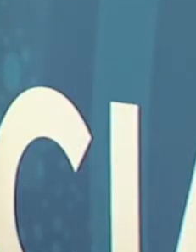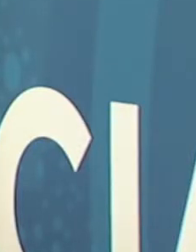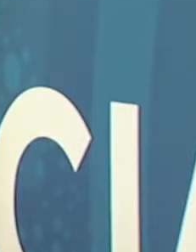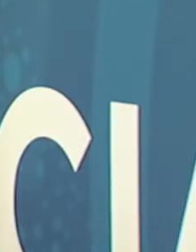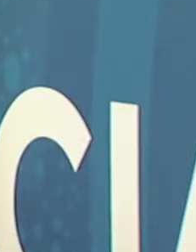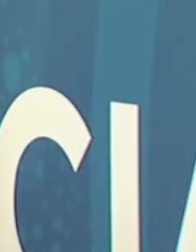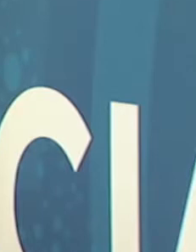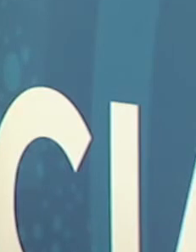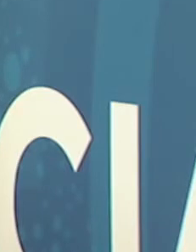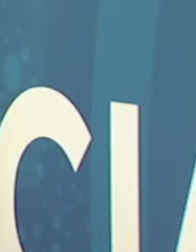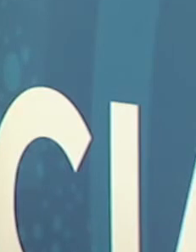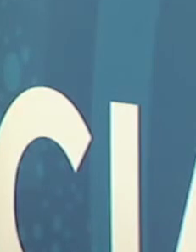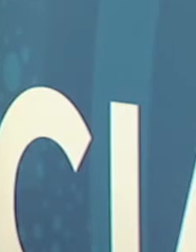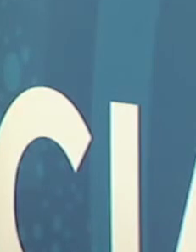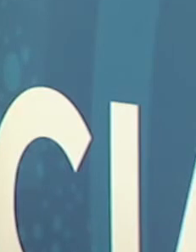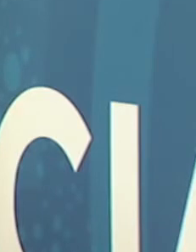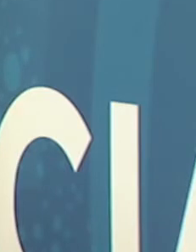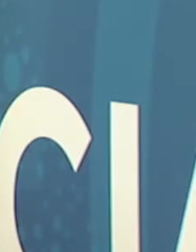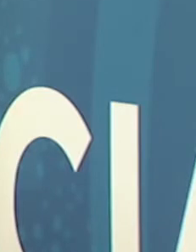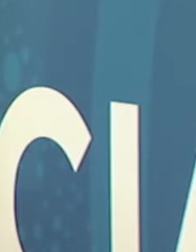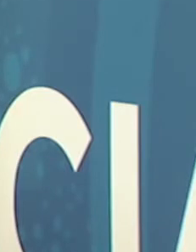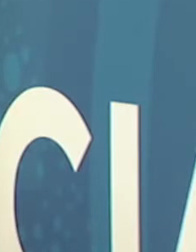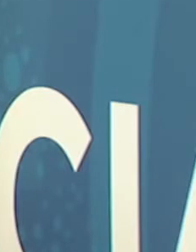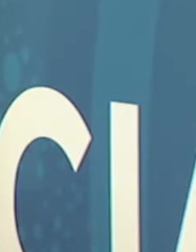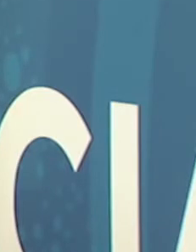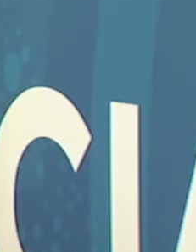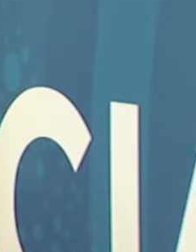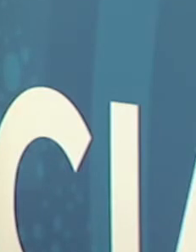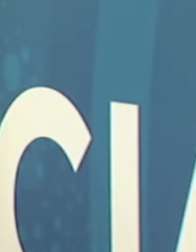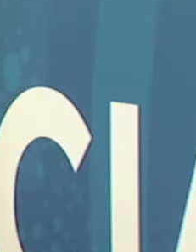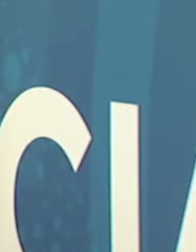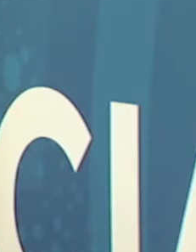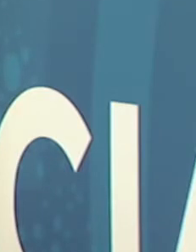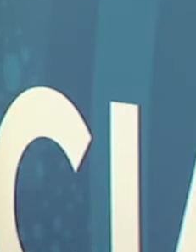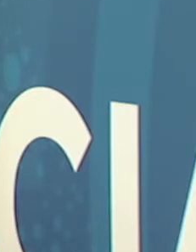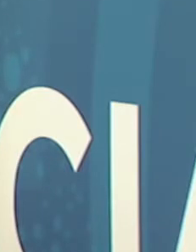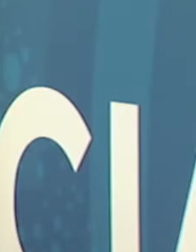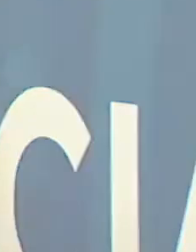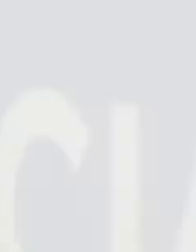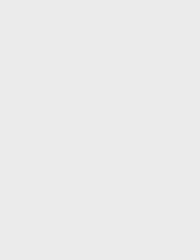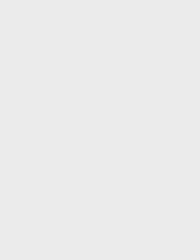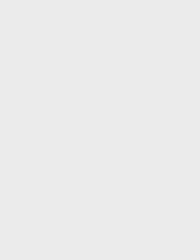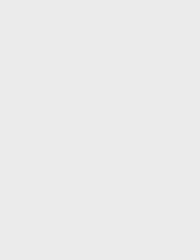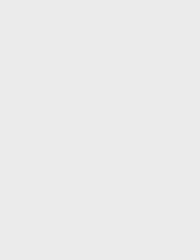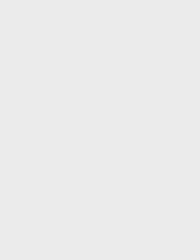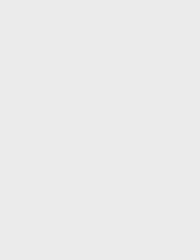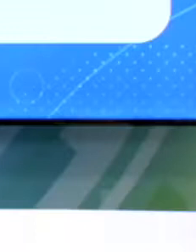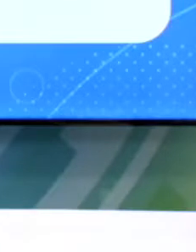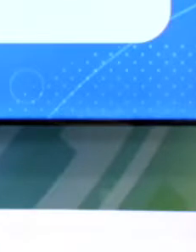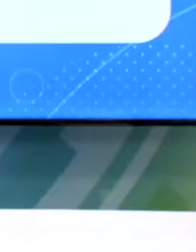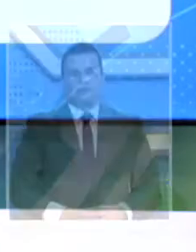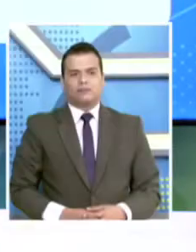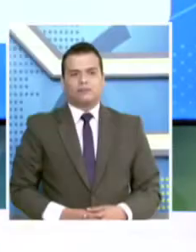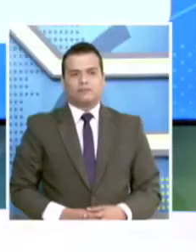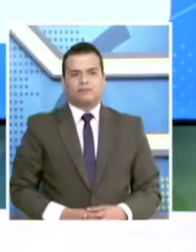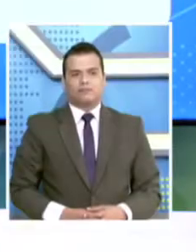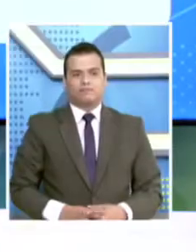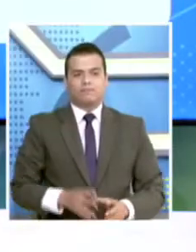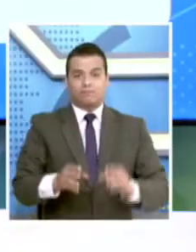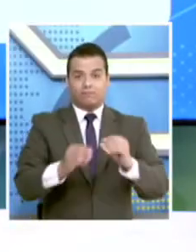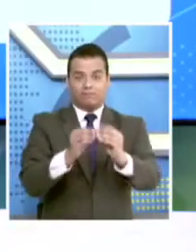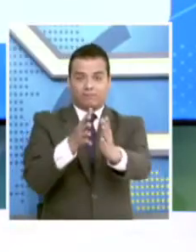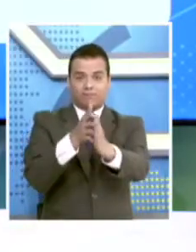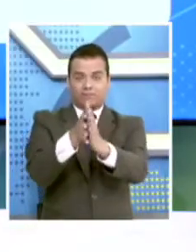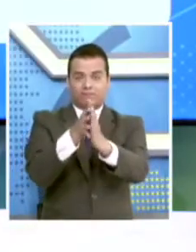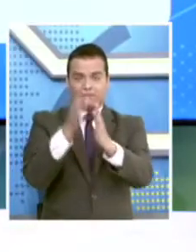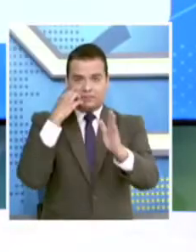310-310-4574 y lo mejor, las primeras 10 personas que nos llamen y se suscriban recibirán un obsequio especial de DirecTV. Y seguimos con más noticias